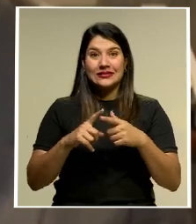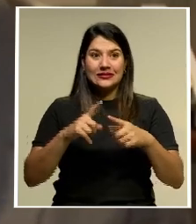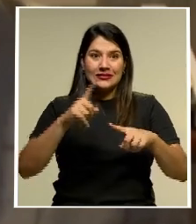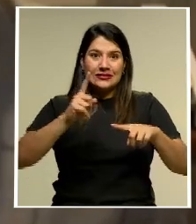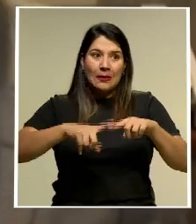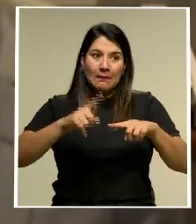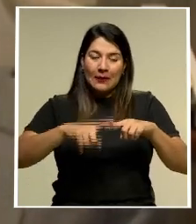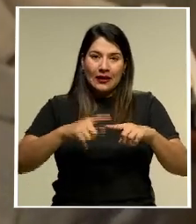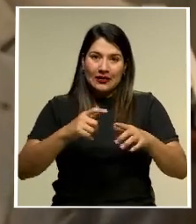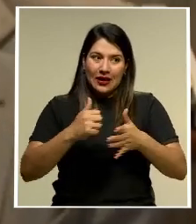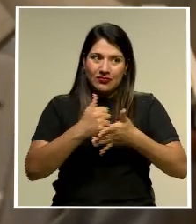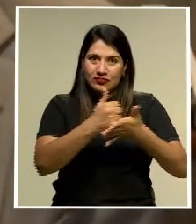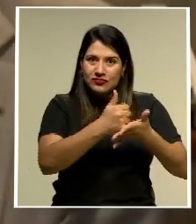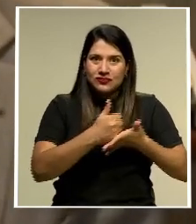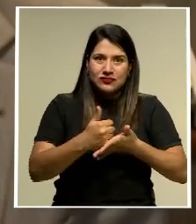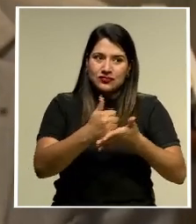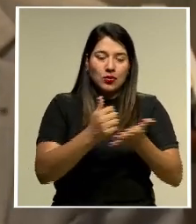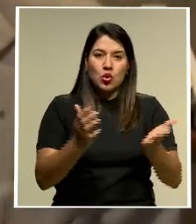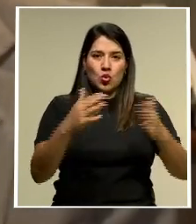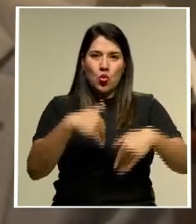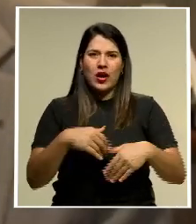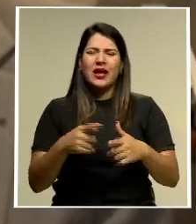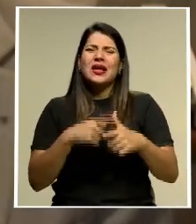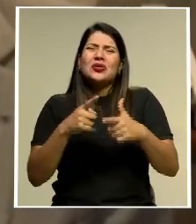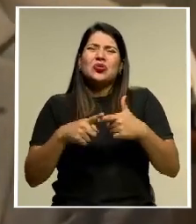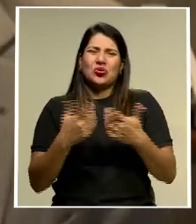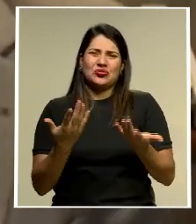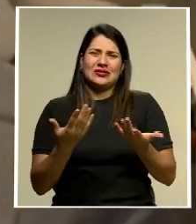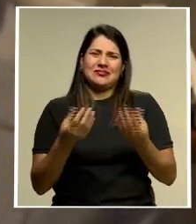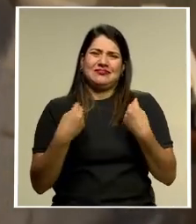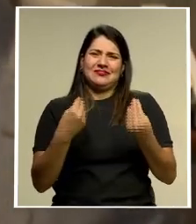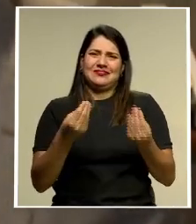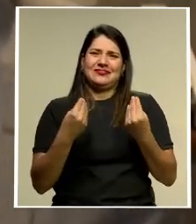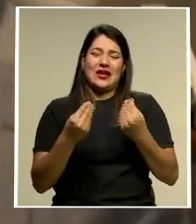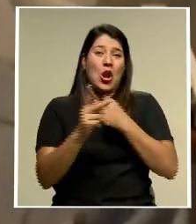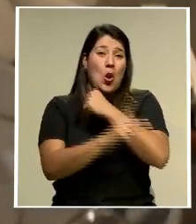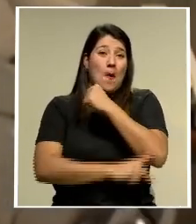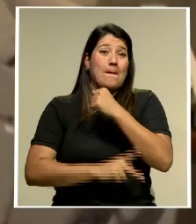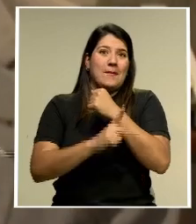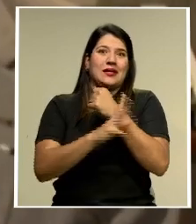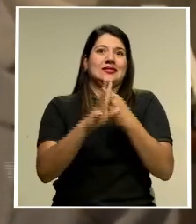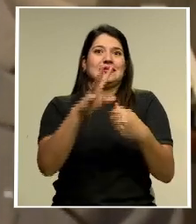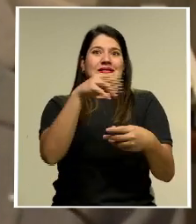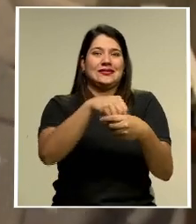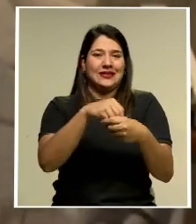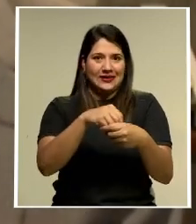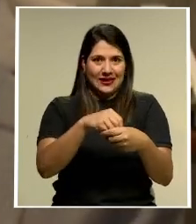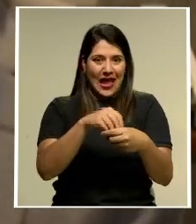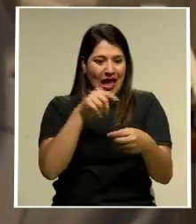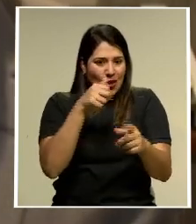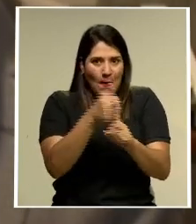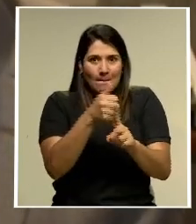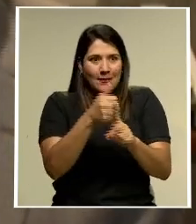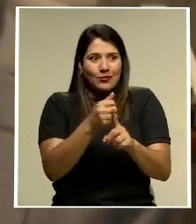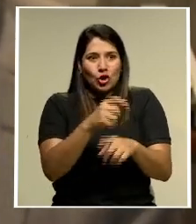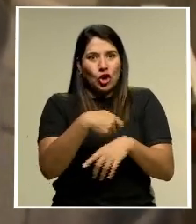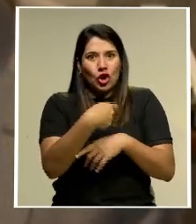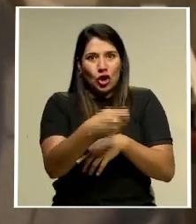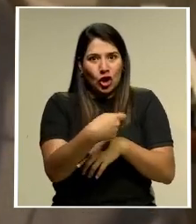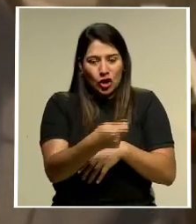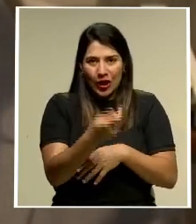de la cooperación. Entonces, ¿qué clase de integración es esa en donde los estados, que son los estados miembros, no ponen la plata y